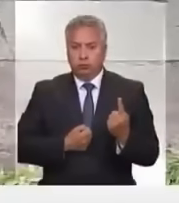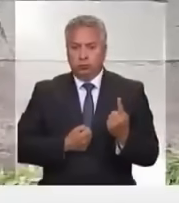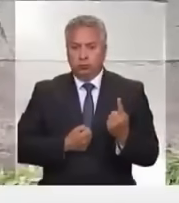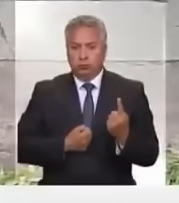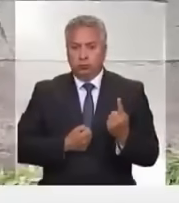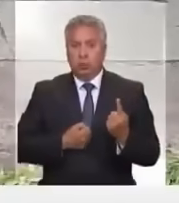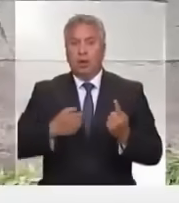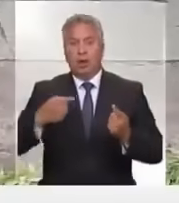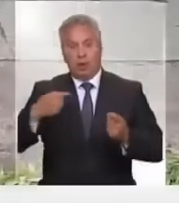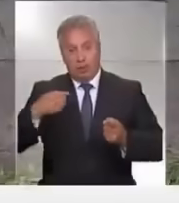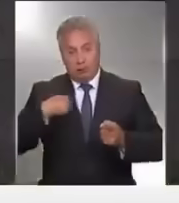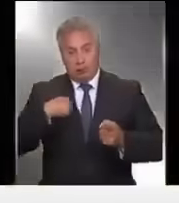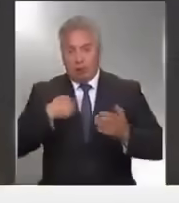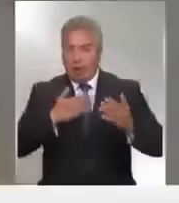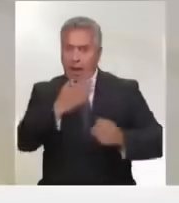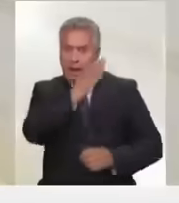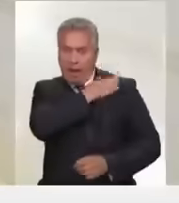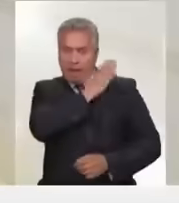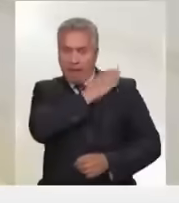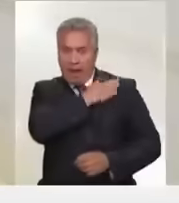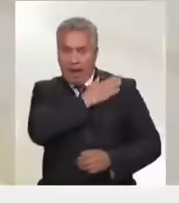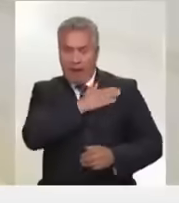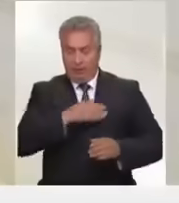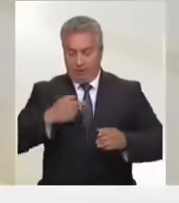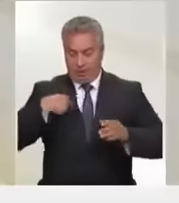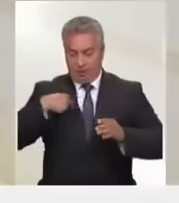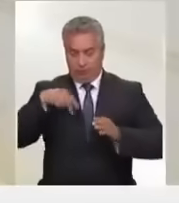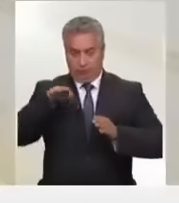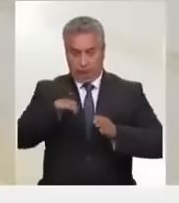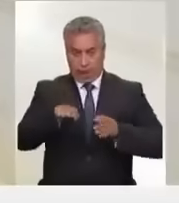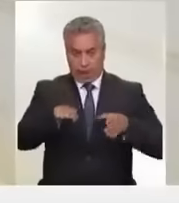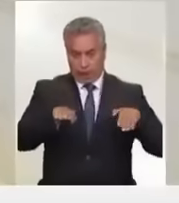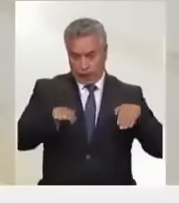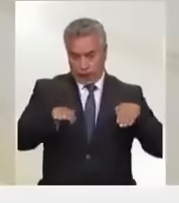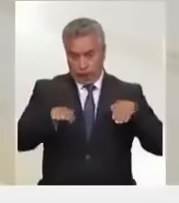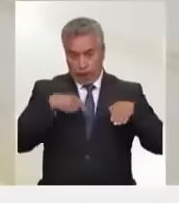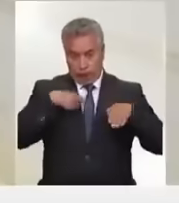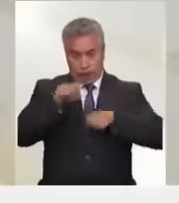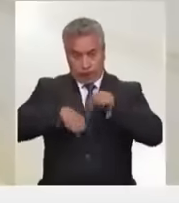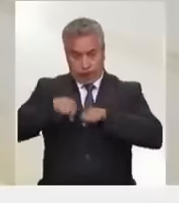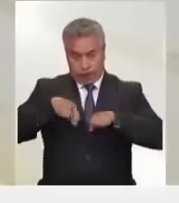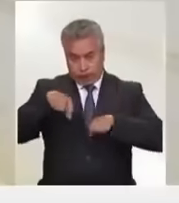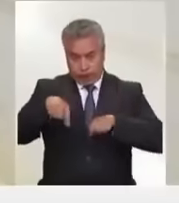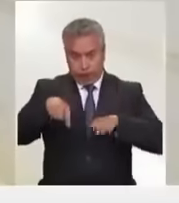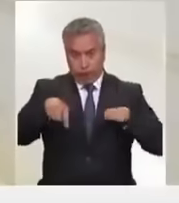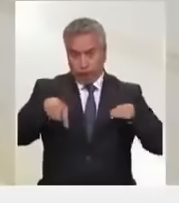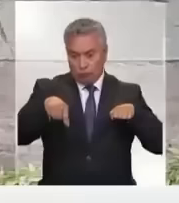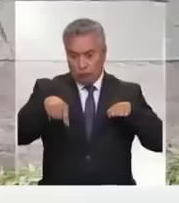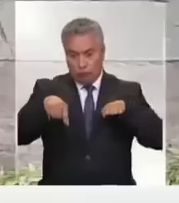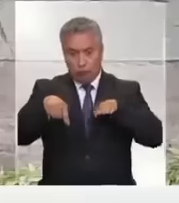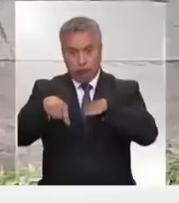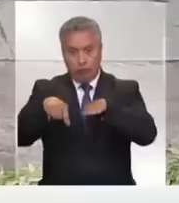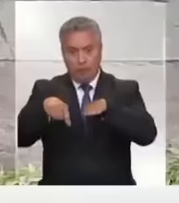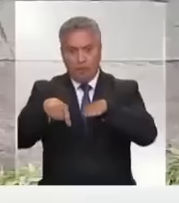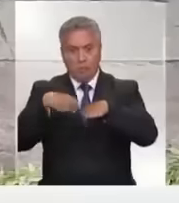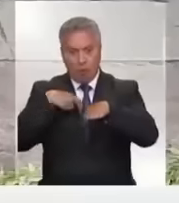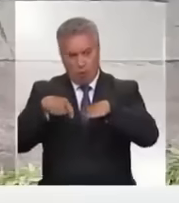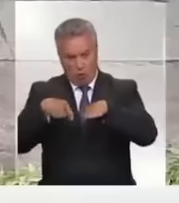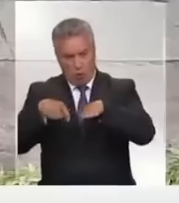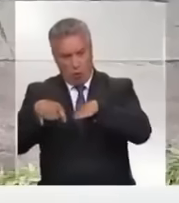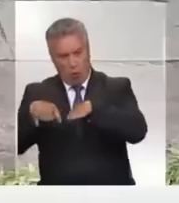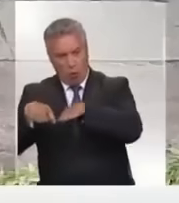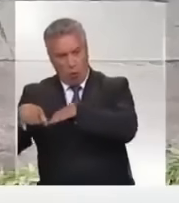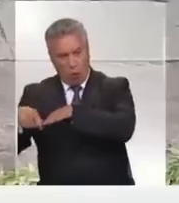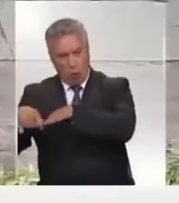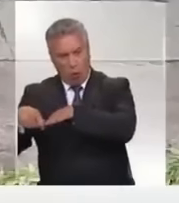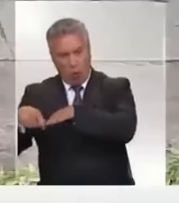Me interceptaron desde atrás, se ganaron al lado mío, me arrinconaron con el auto. Y bueno, desde